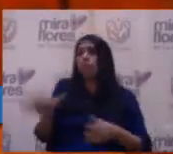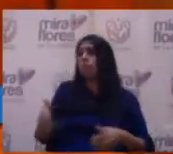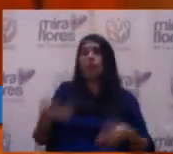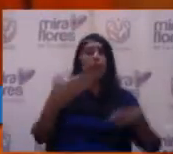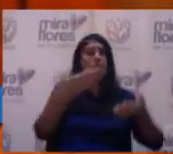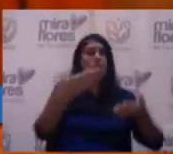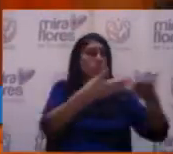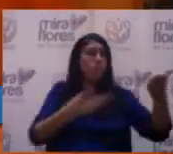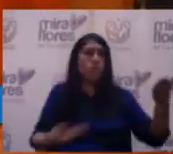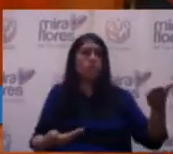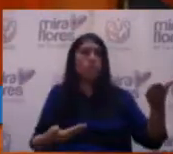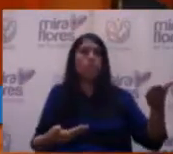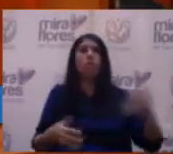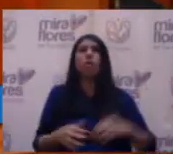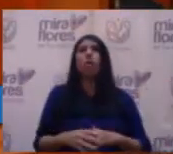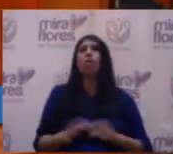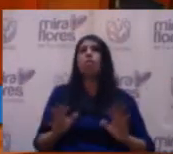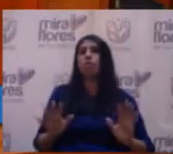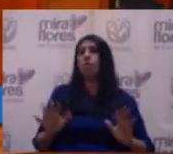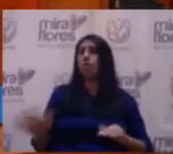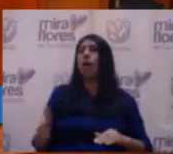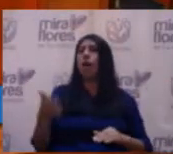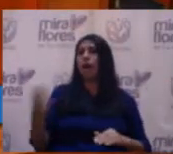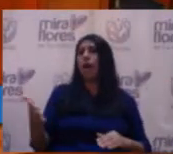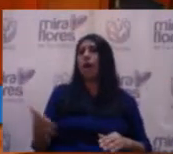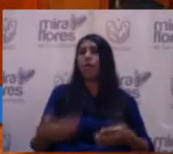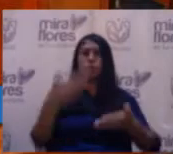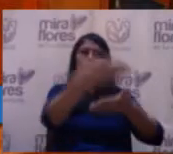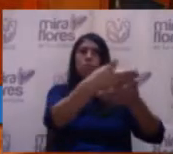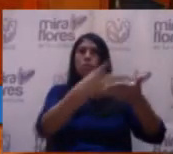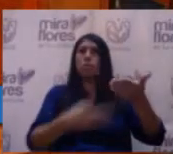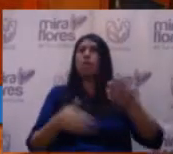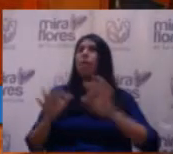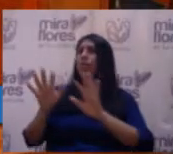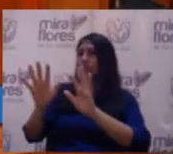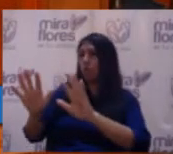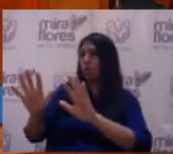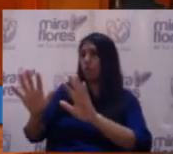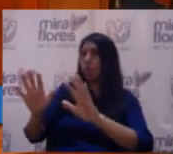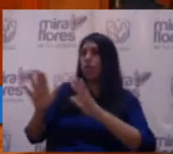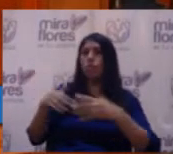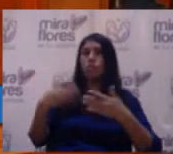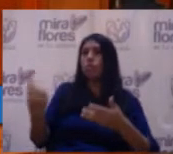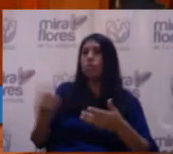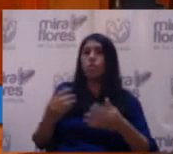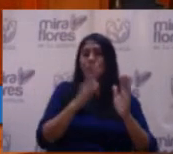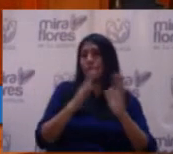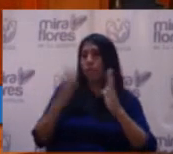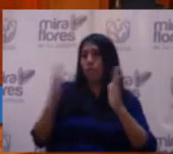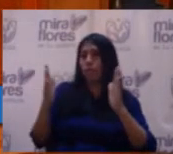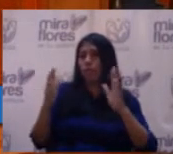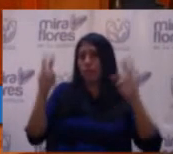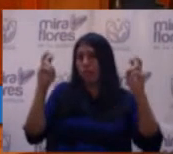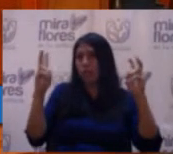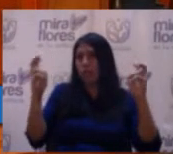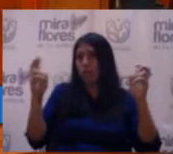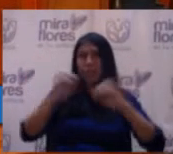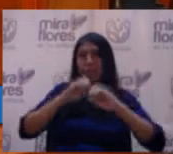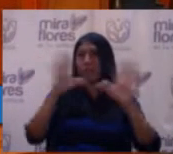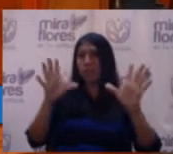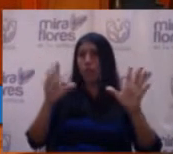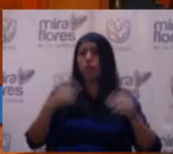¿no? A ver, hay un... los documentos... El orden señor De Albertis, solo para ponerle orden al tema, yo creo que